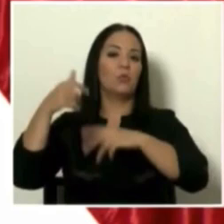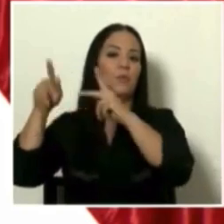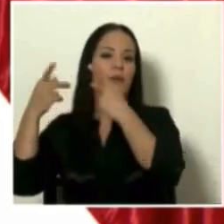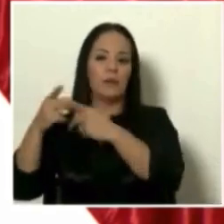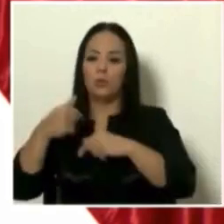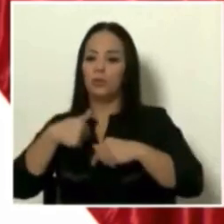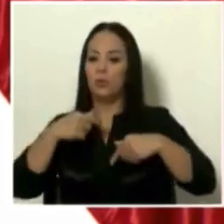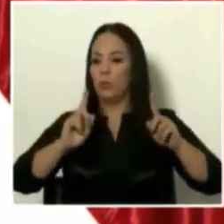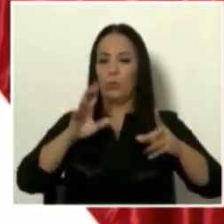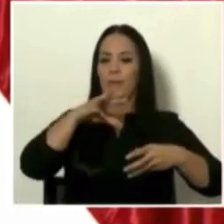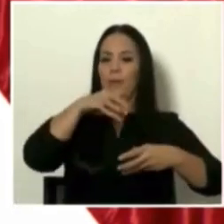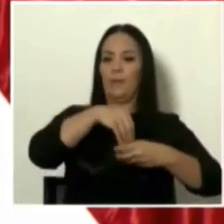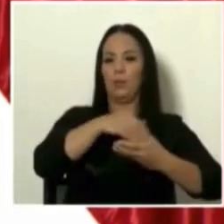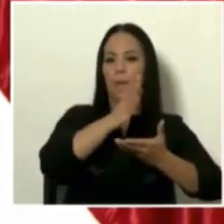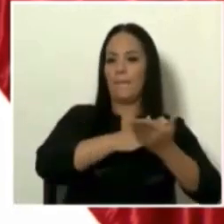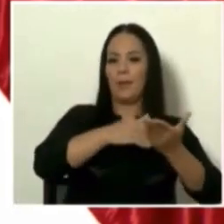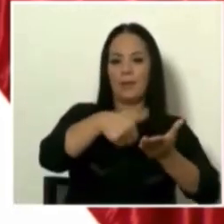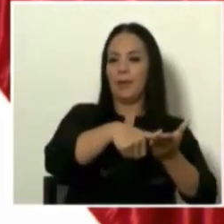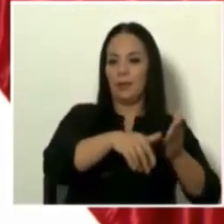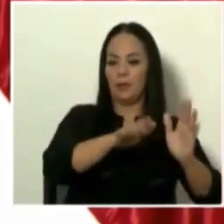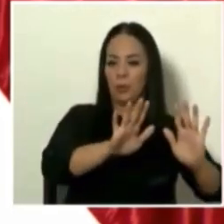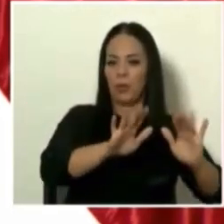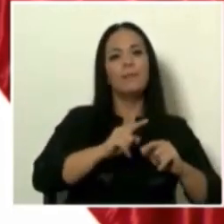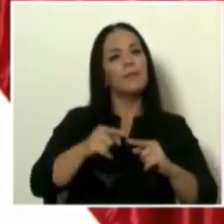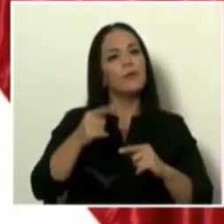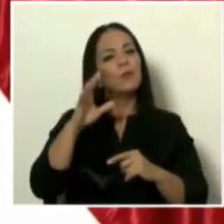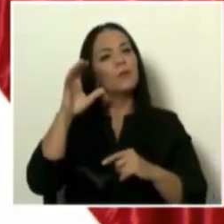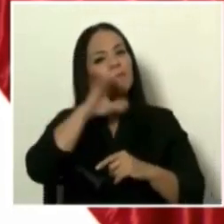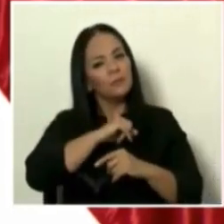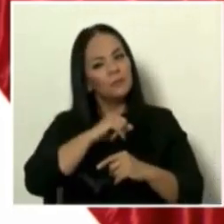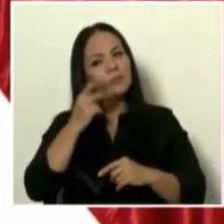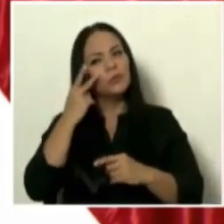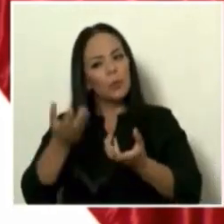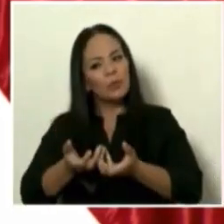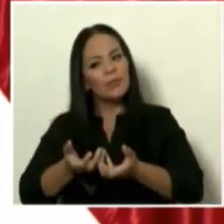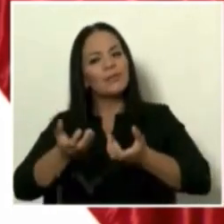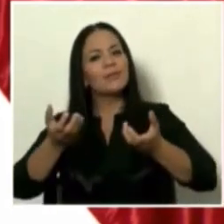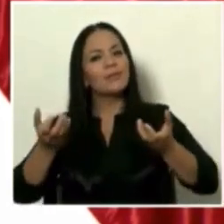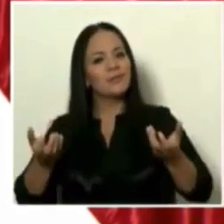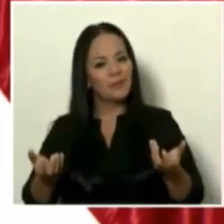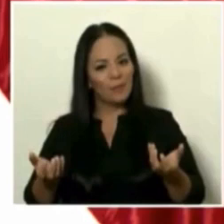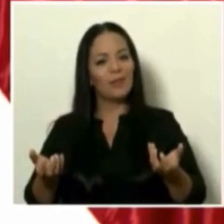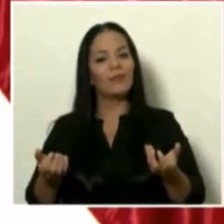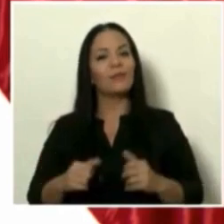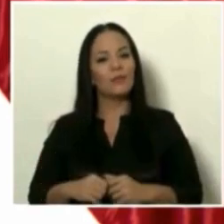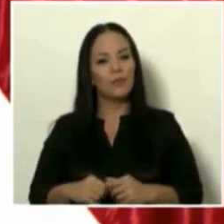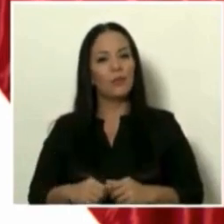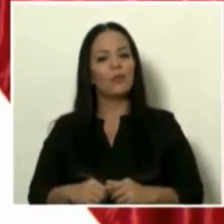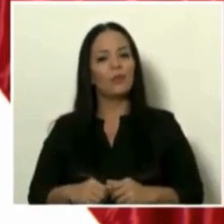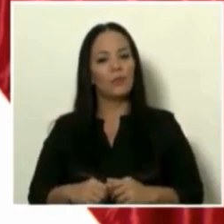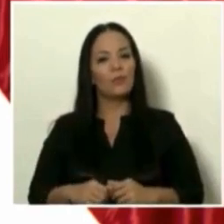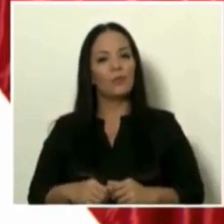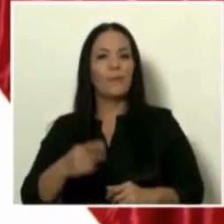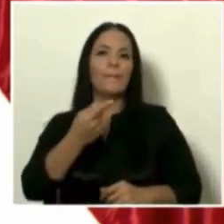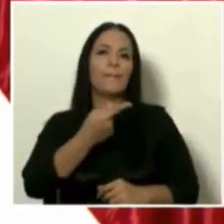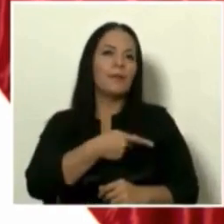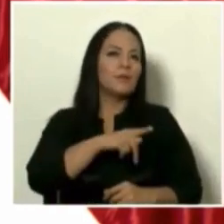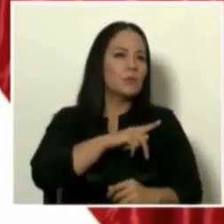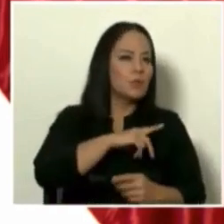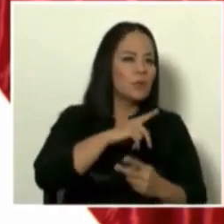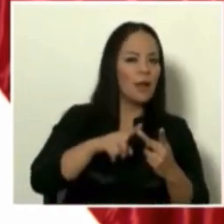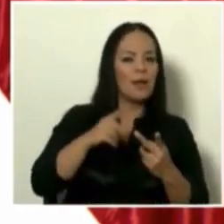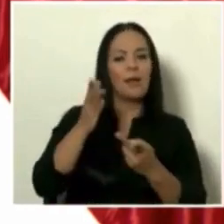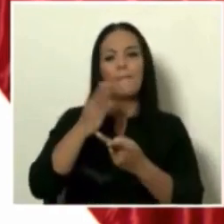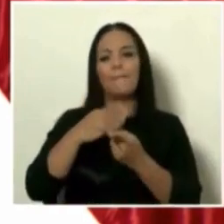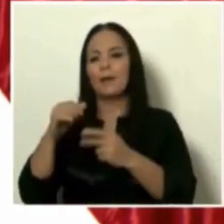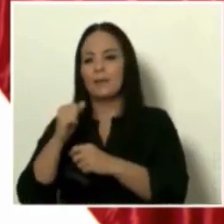electoral, pero sí veo que ha habido un gran distanciamiento en lo personal y en lo programático